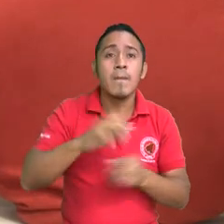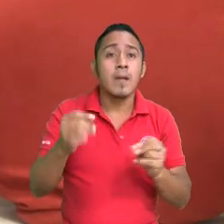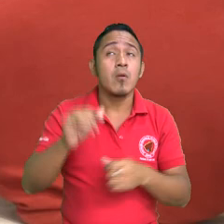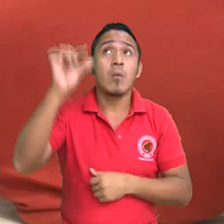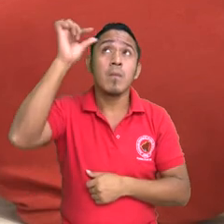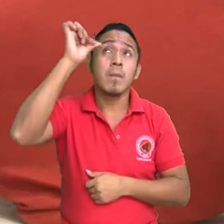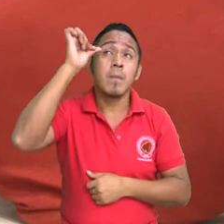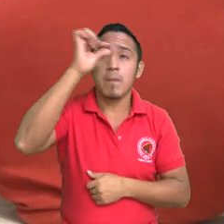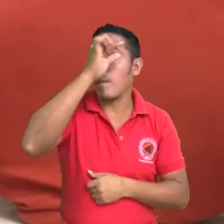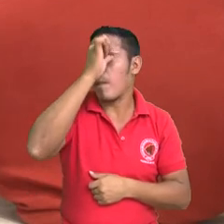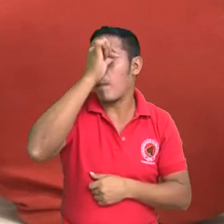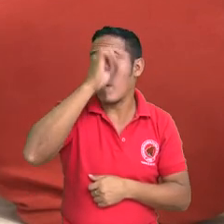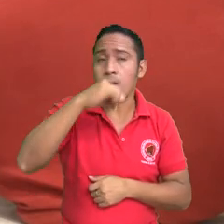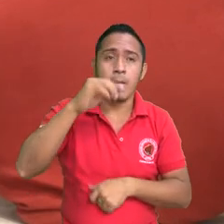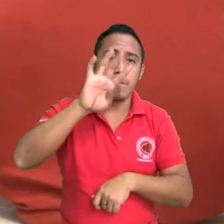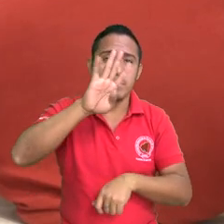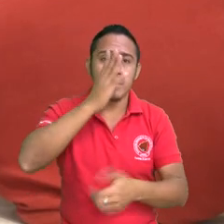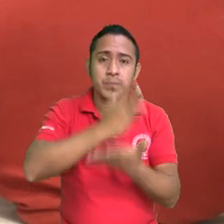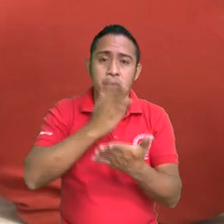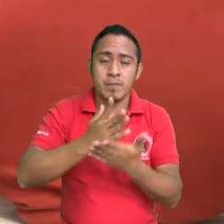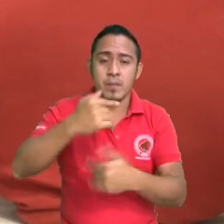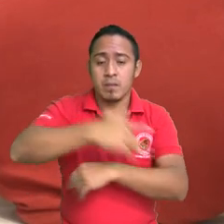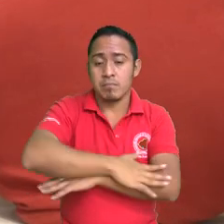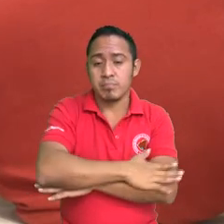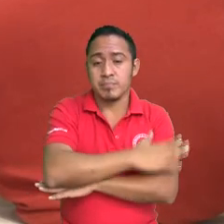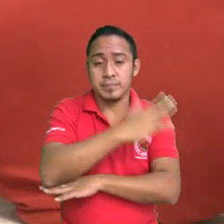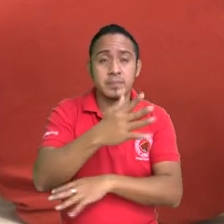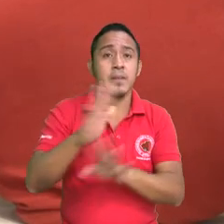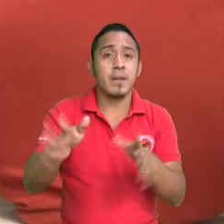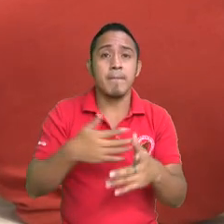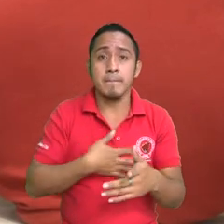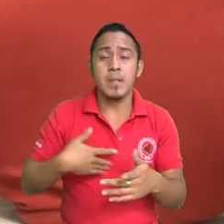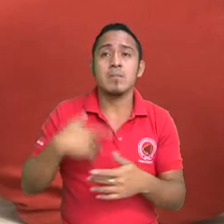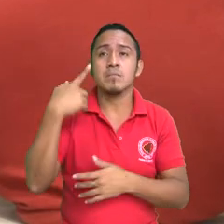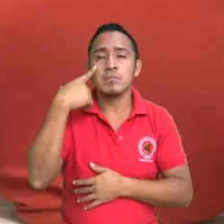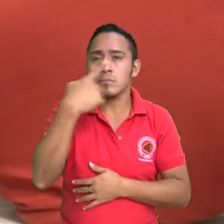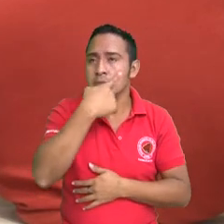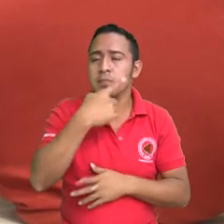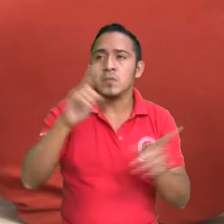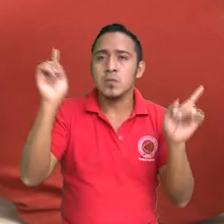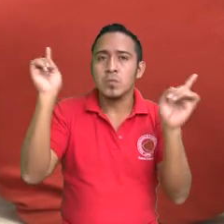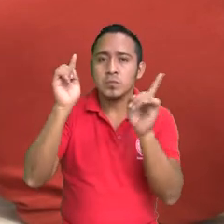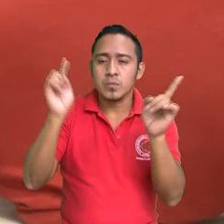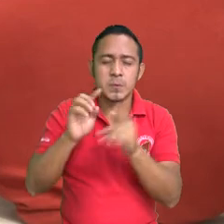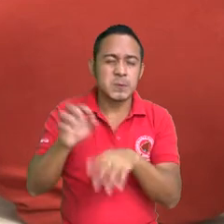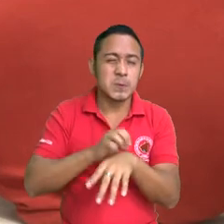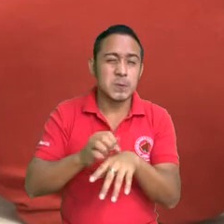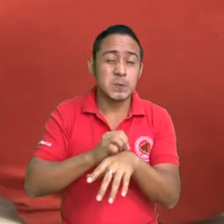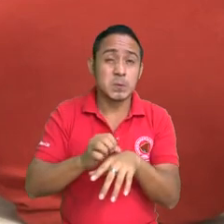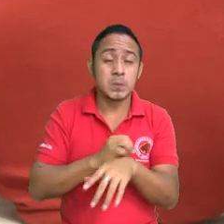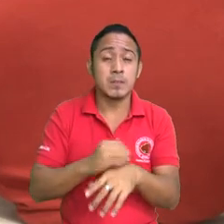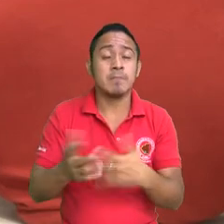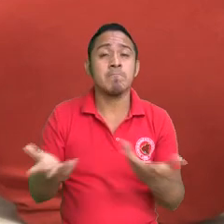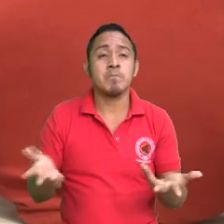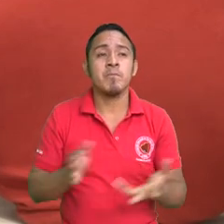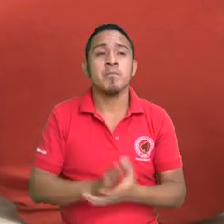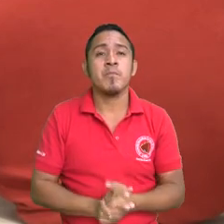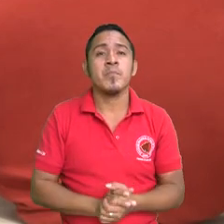gota lubricante al menos 4 veces al día para mejorar la visión y disminuir el ardor que causan los